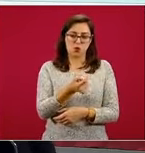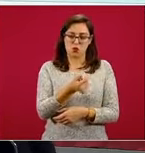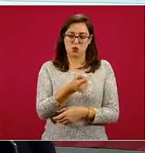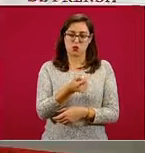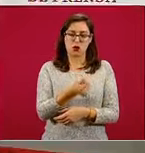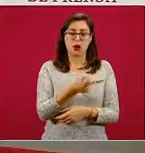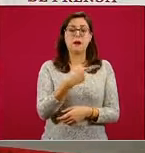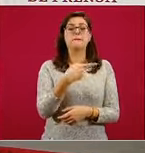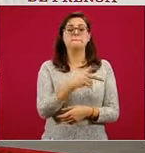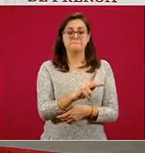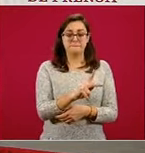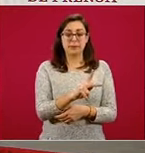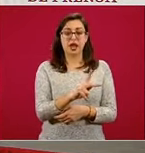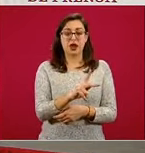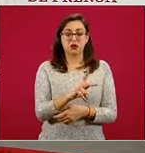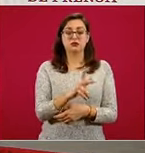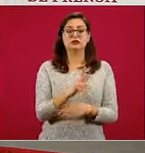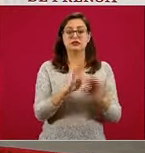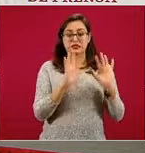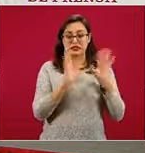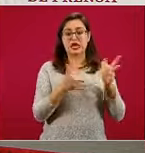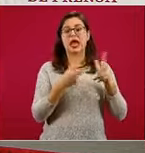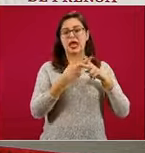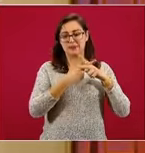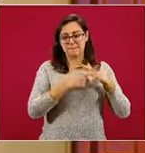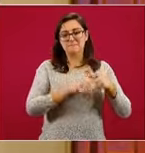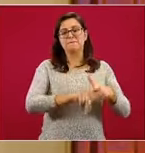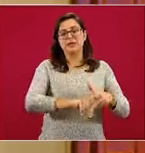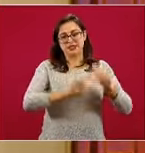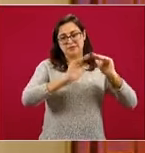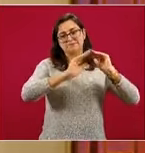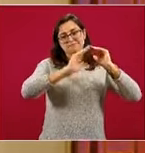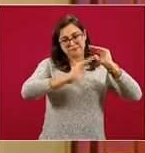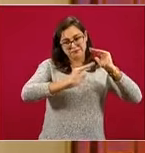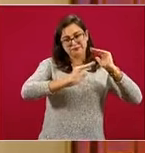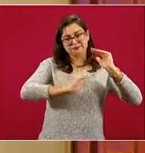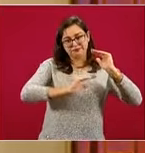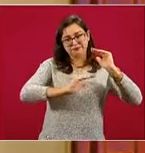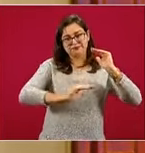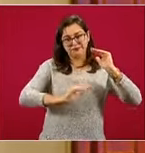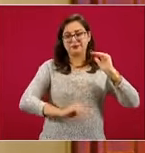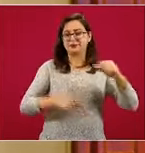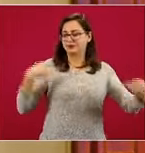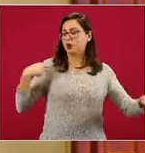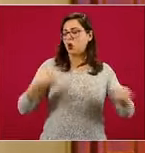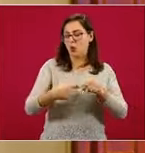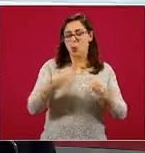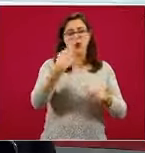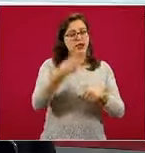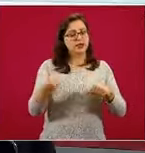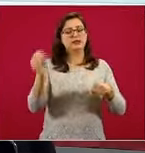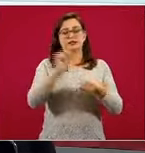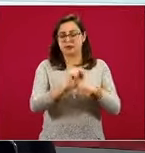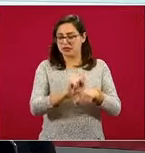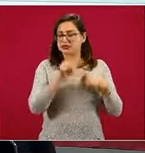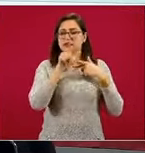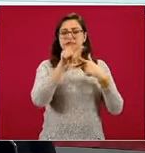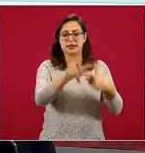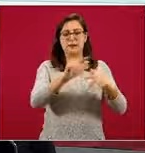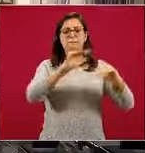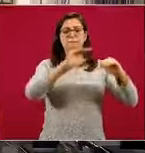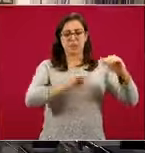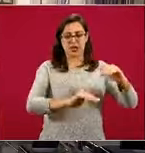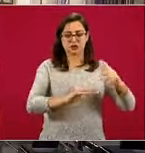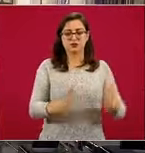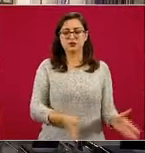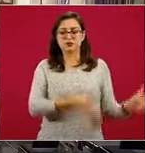al menos hablamos todavía de una tendencia así descendente, que para la última semana pues se mantiene en 0.1. Si vemos